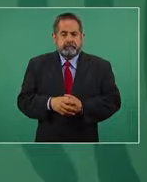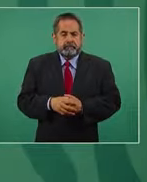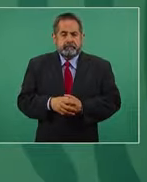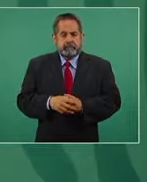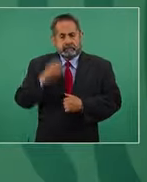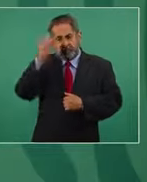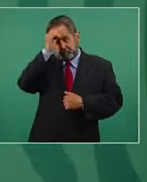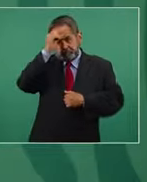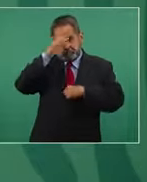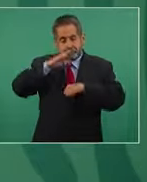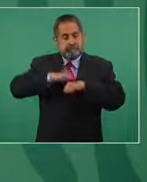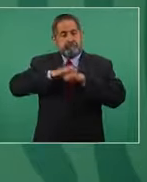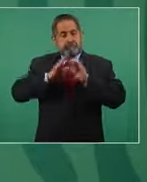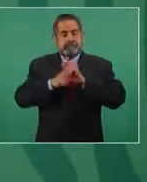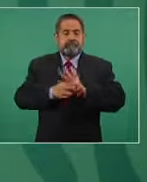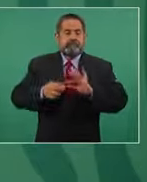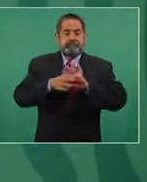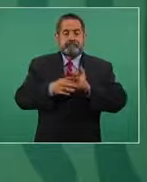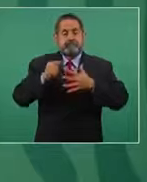opinar más porque